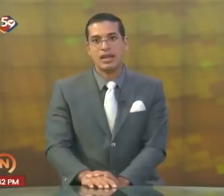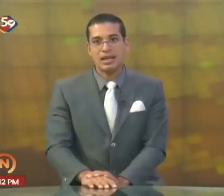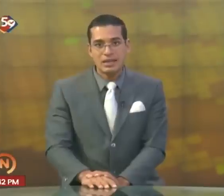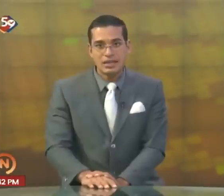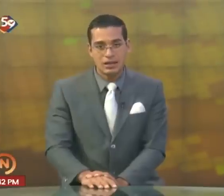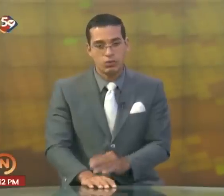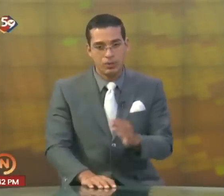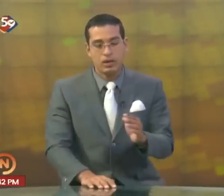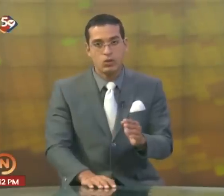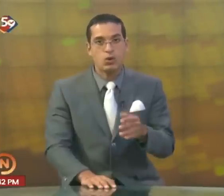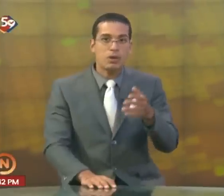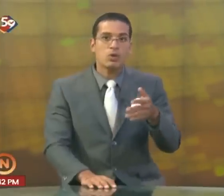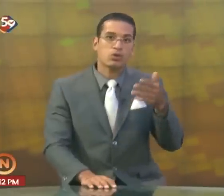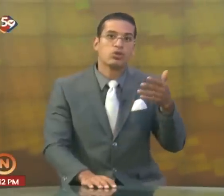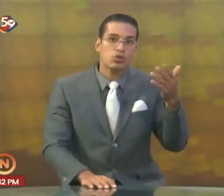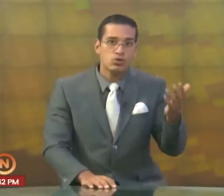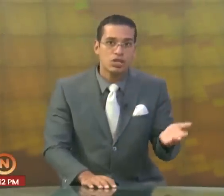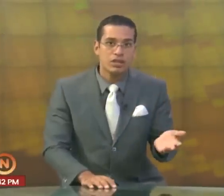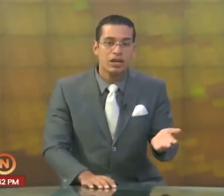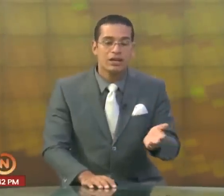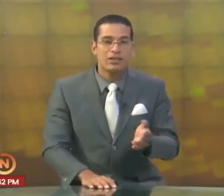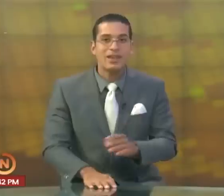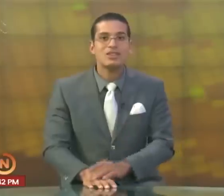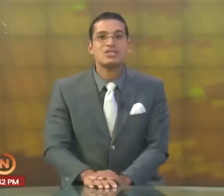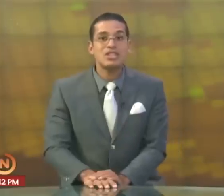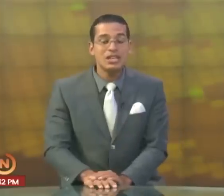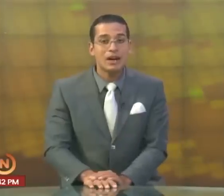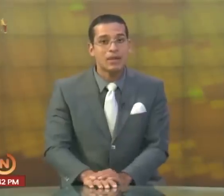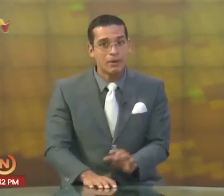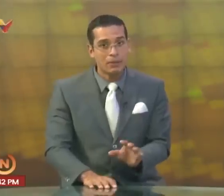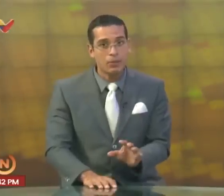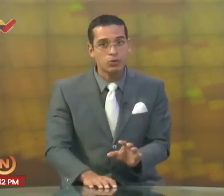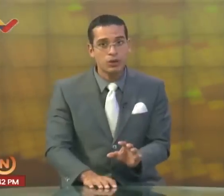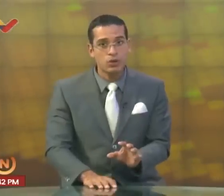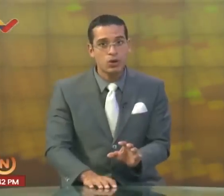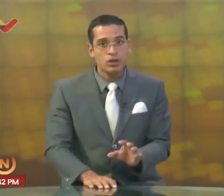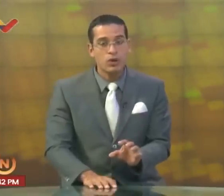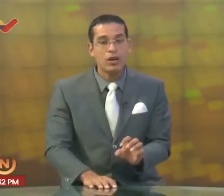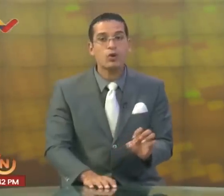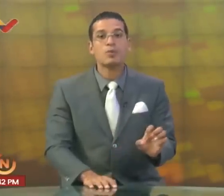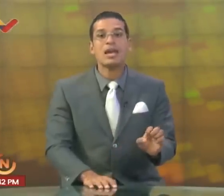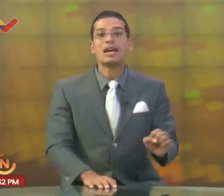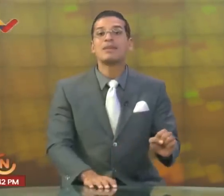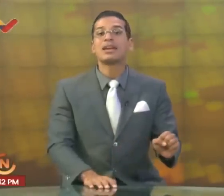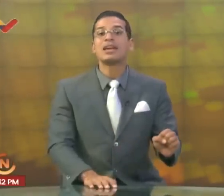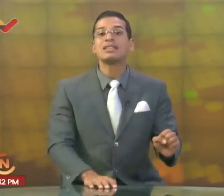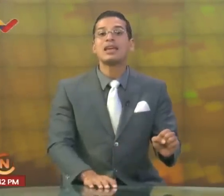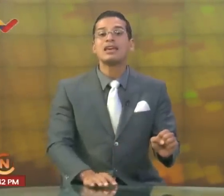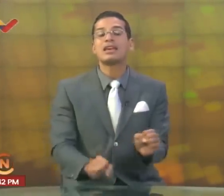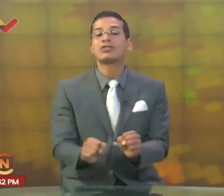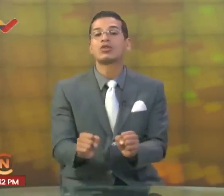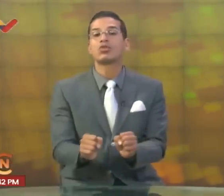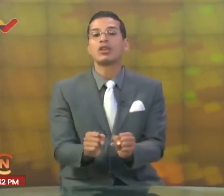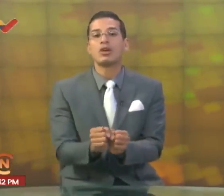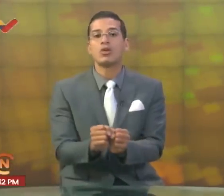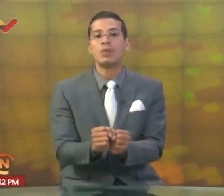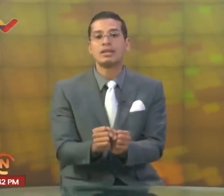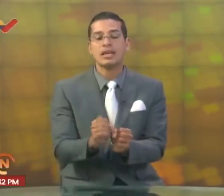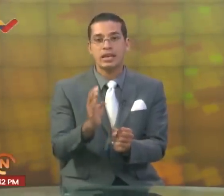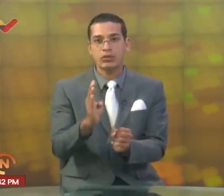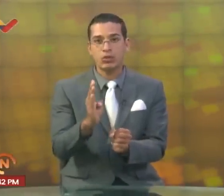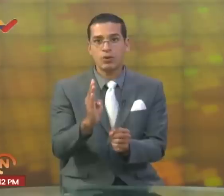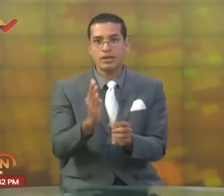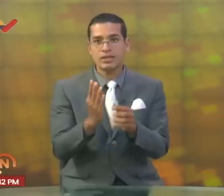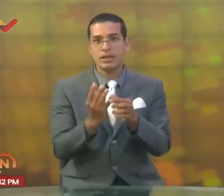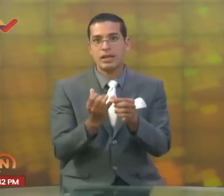tiene la India, superando los 1.480 de China. Hablamos por supuesto de una economía emergente y que se consolida con los